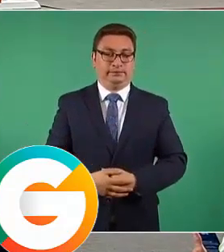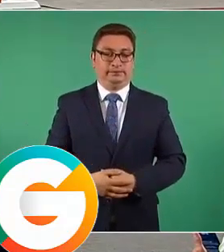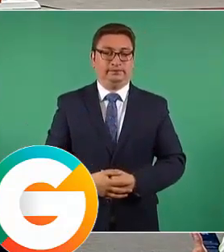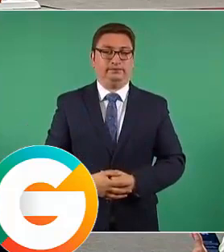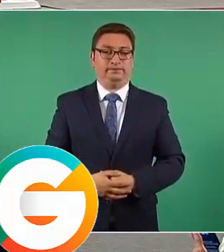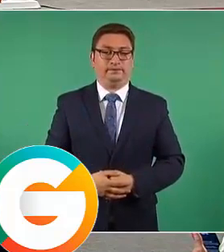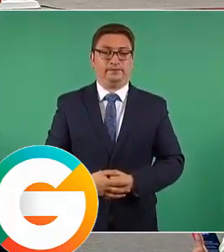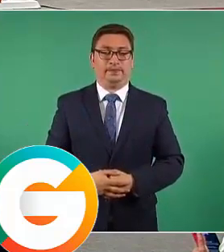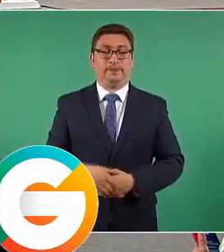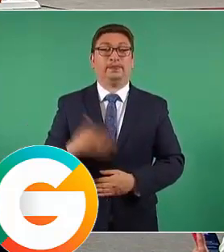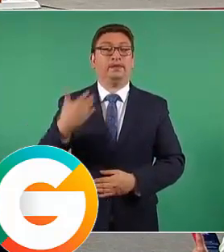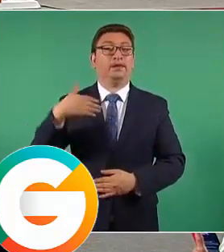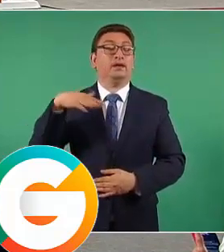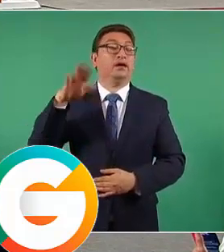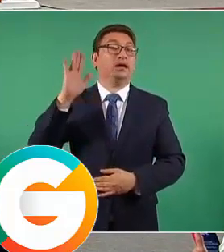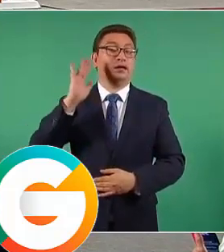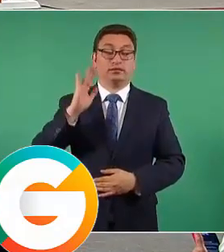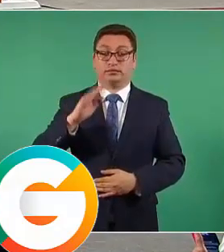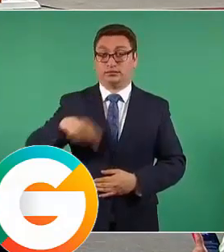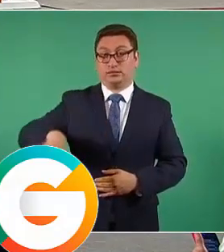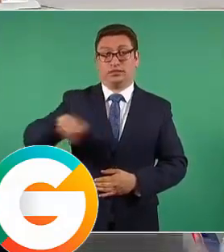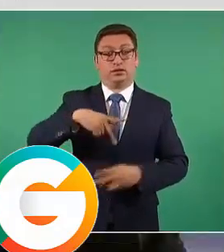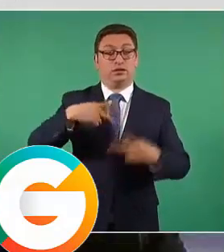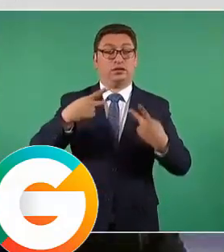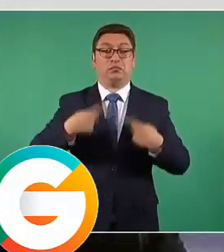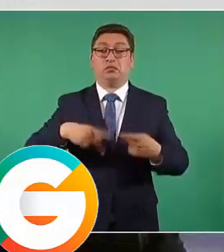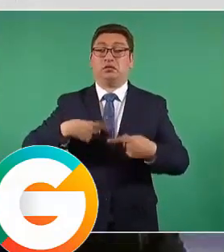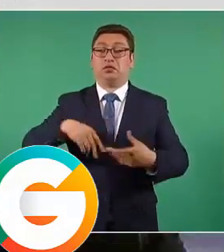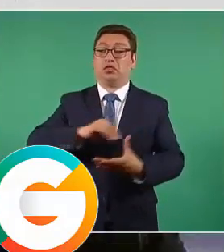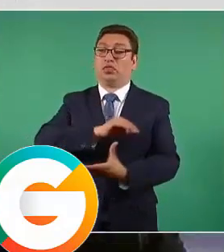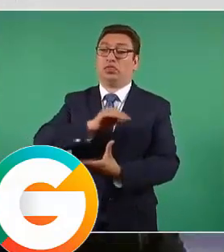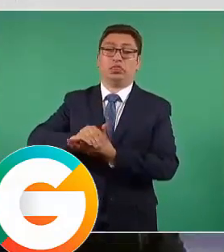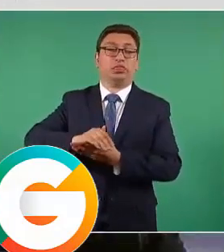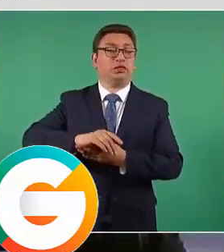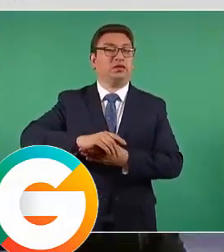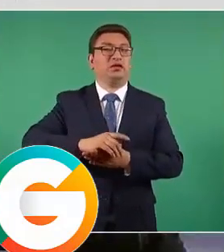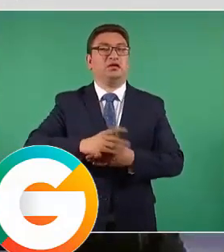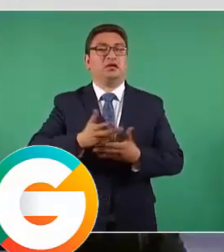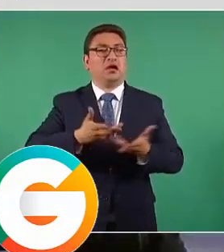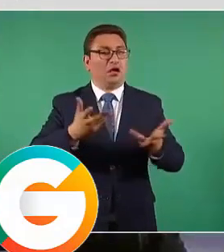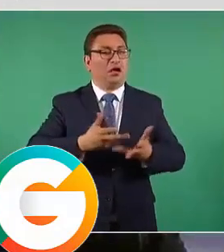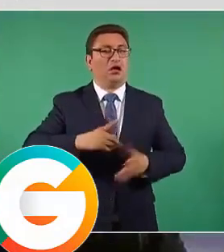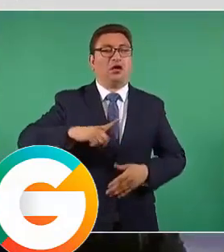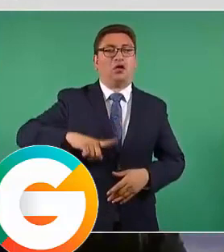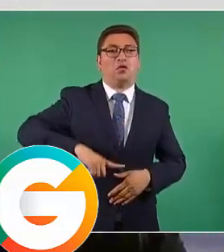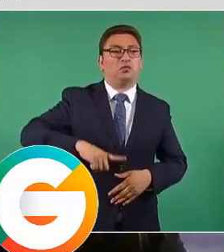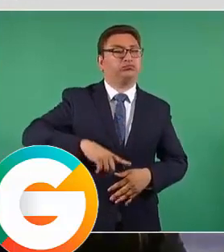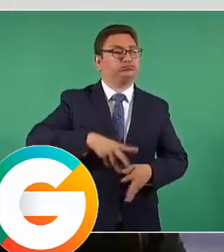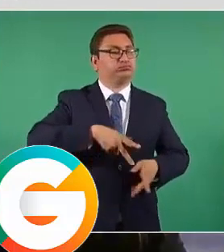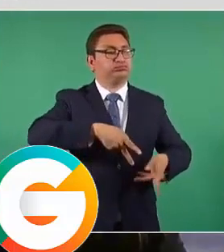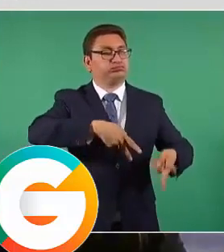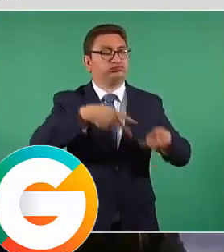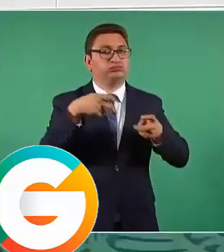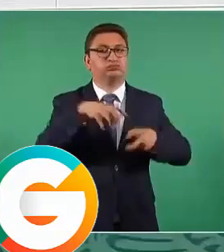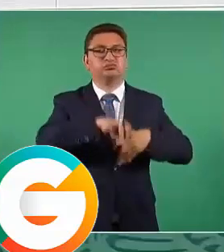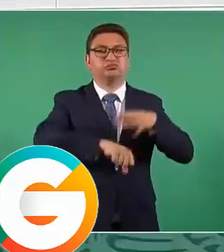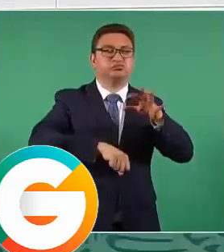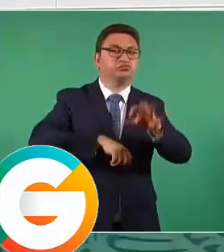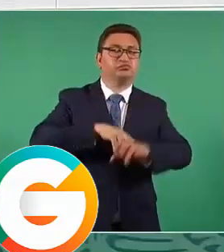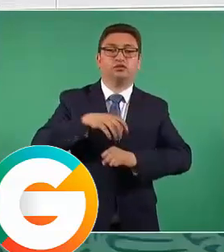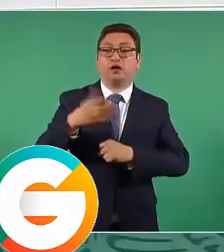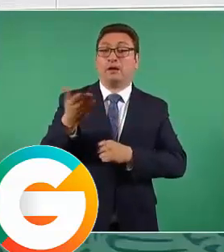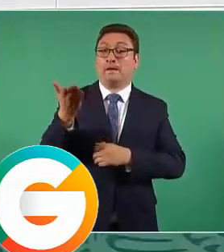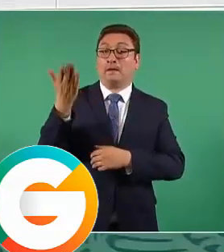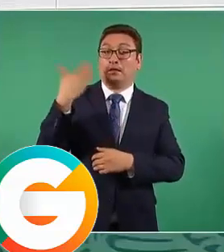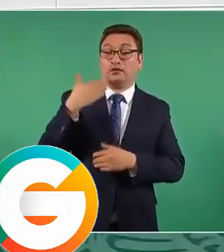Cuando se le dio la espalda al pueblo, cuando se dedicaron a robar, a saquear, cuando no había fronteras